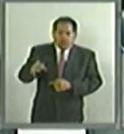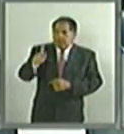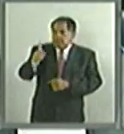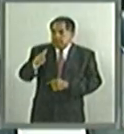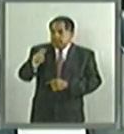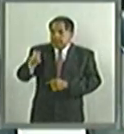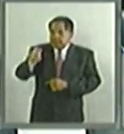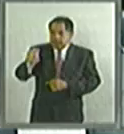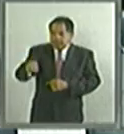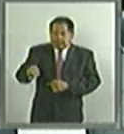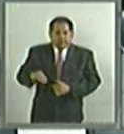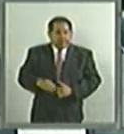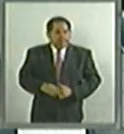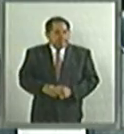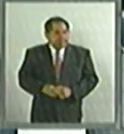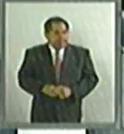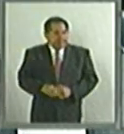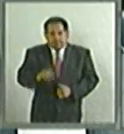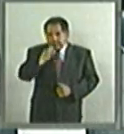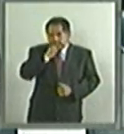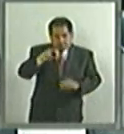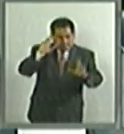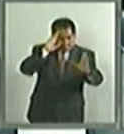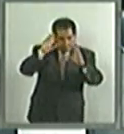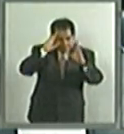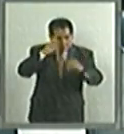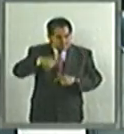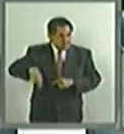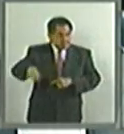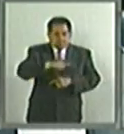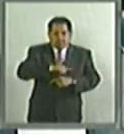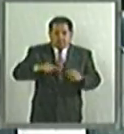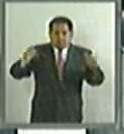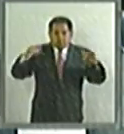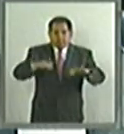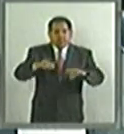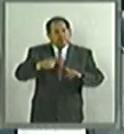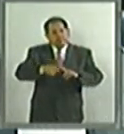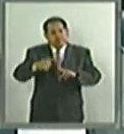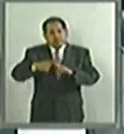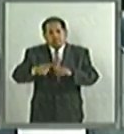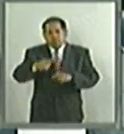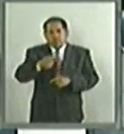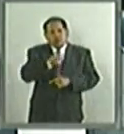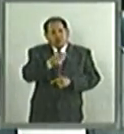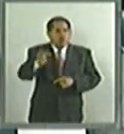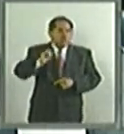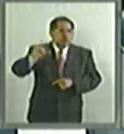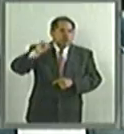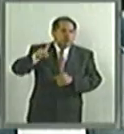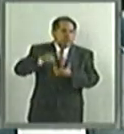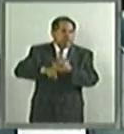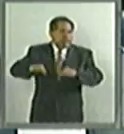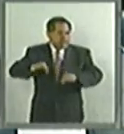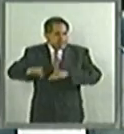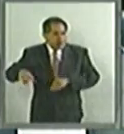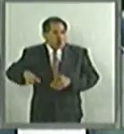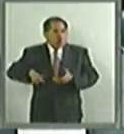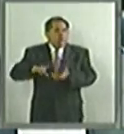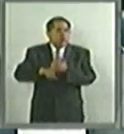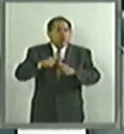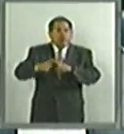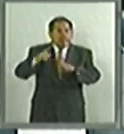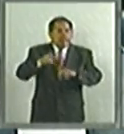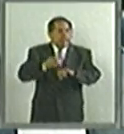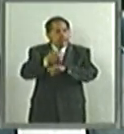Verde Ecologista. También saludamos la presencia de esta sesión de los señores servidores públicos de los gobiernos del Estado